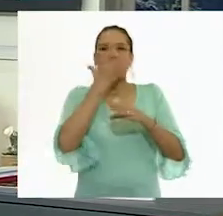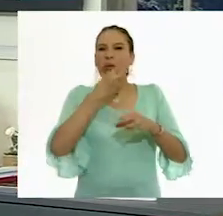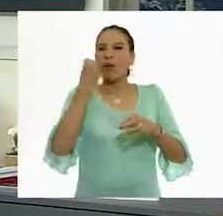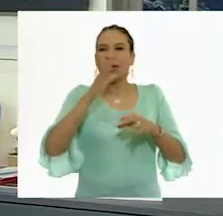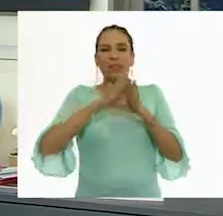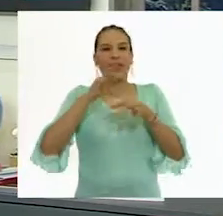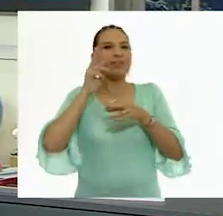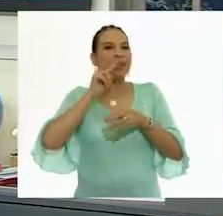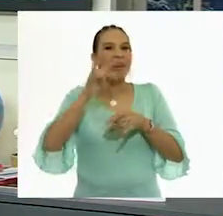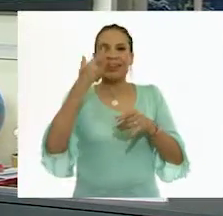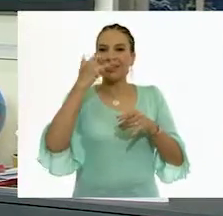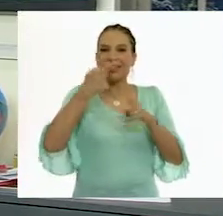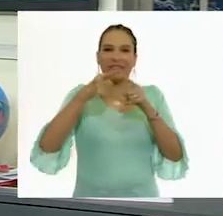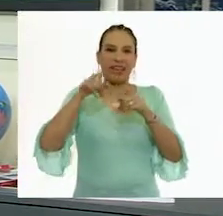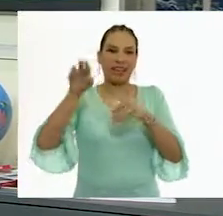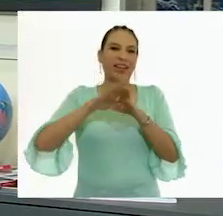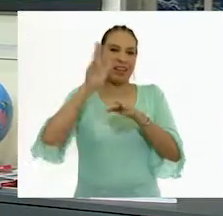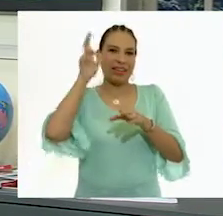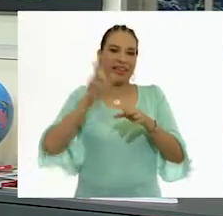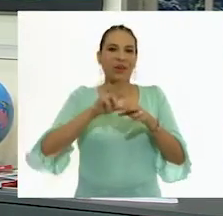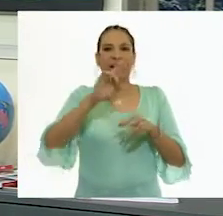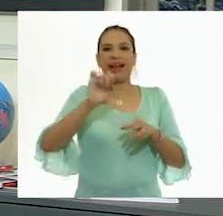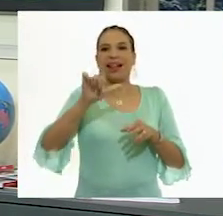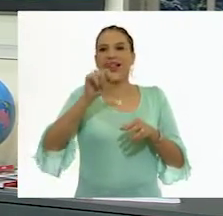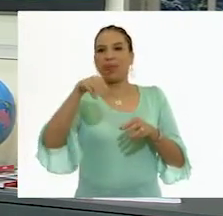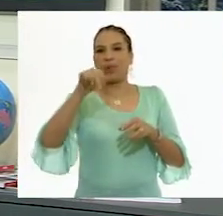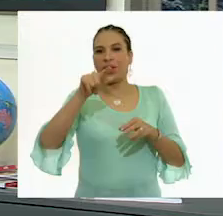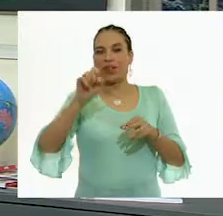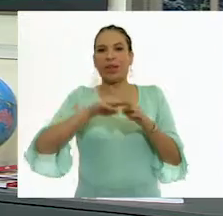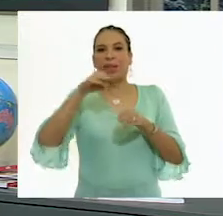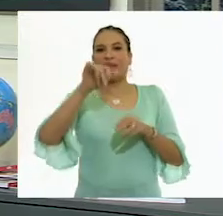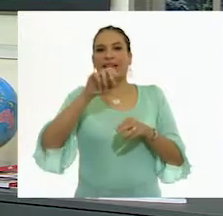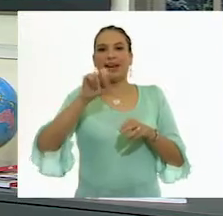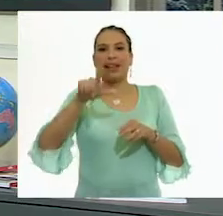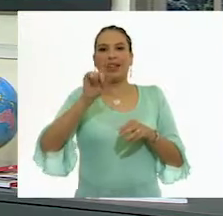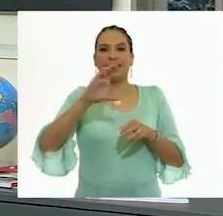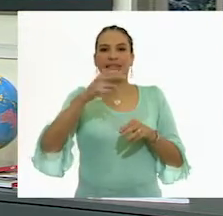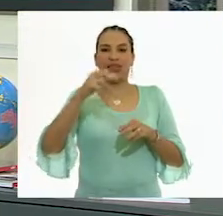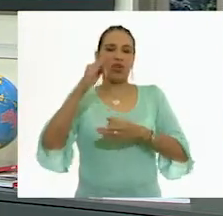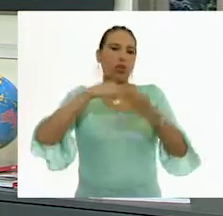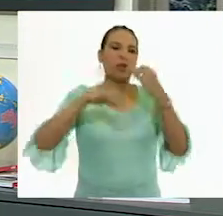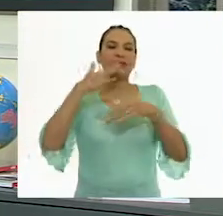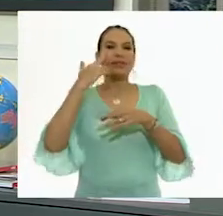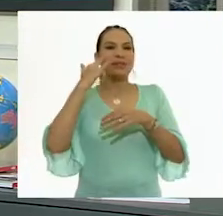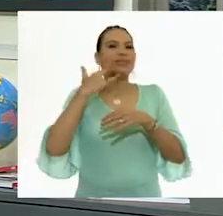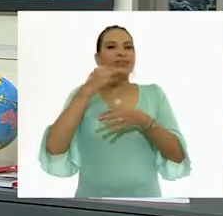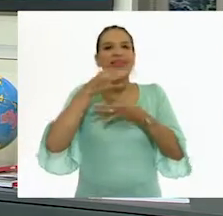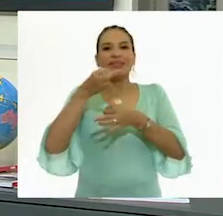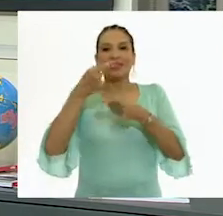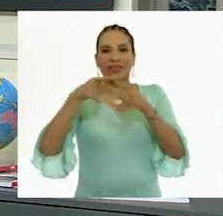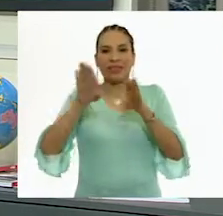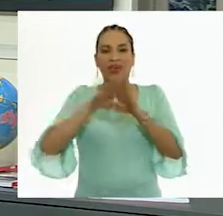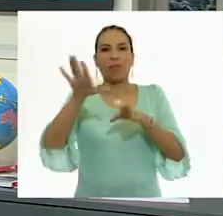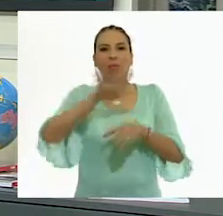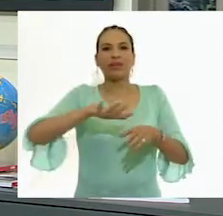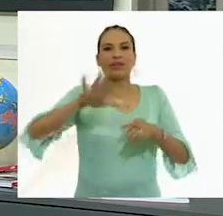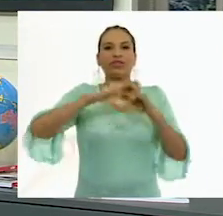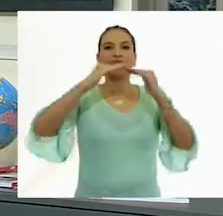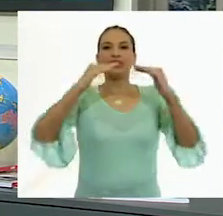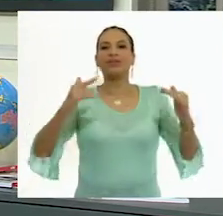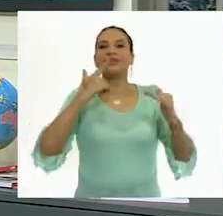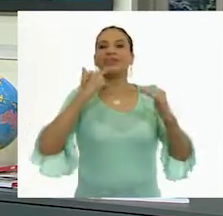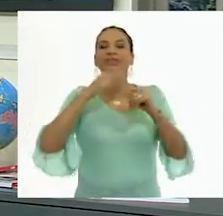Hidalgo. Real del Monte y Mineral del Chico son 2 pueblos mágicos de origen minero que destacan por sus casas con rojos techados